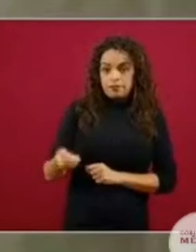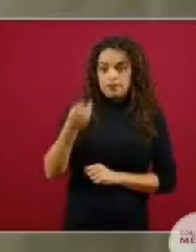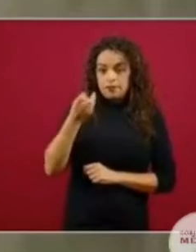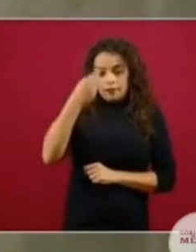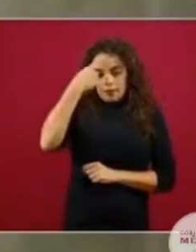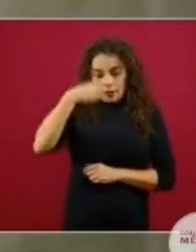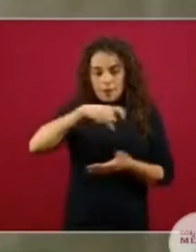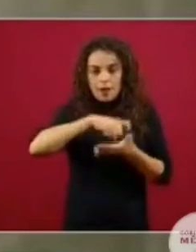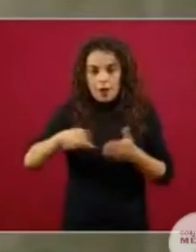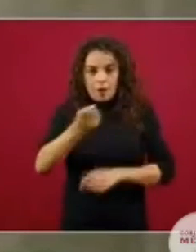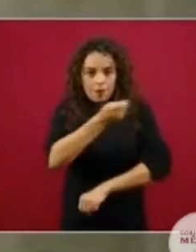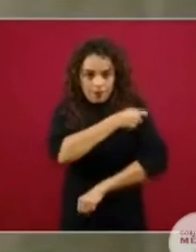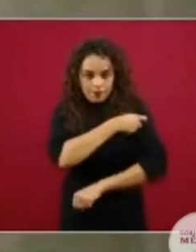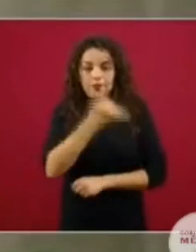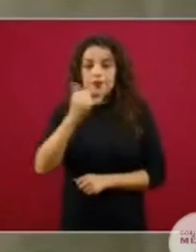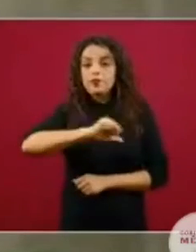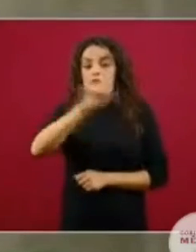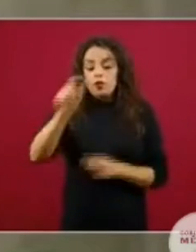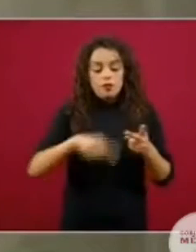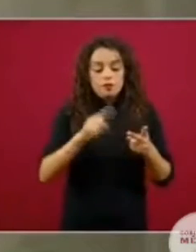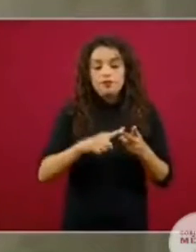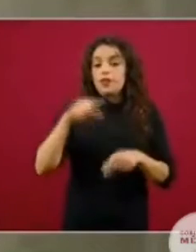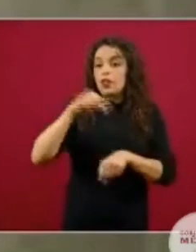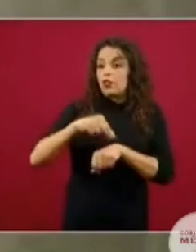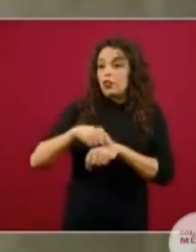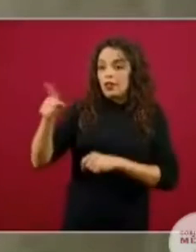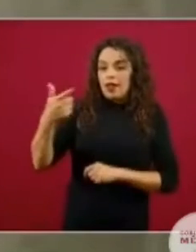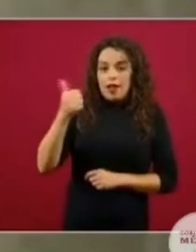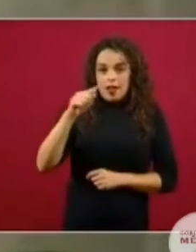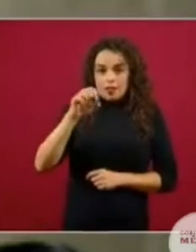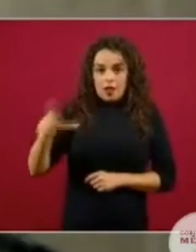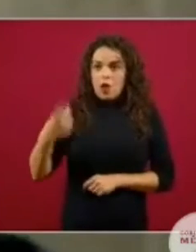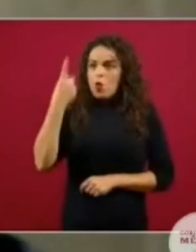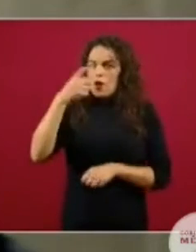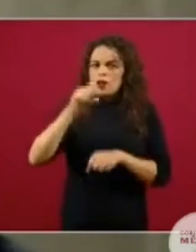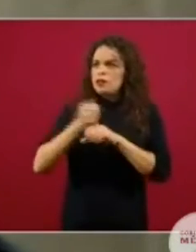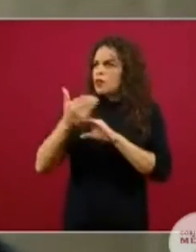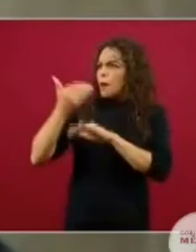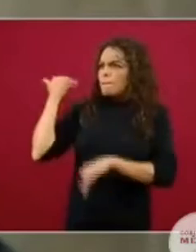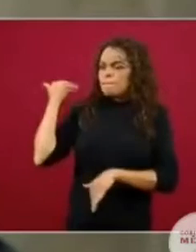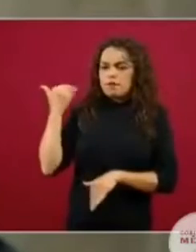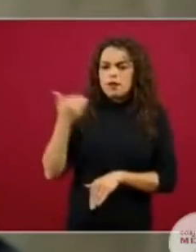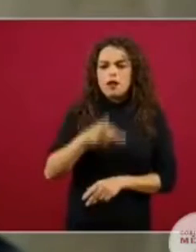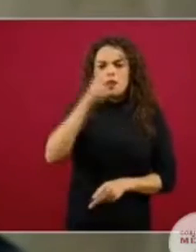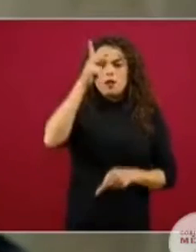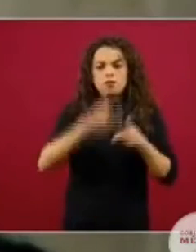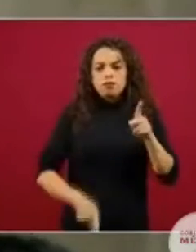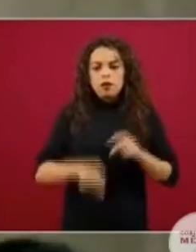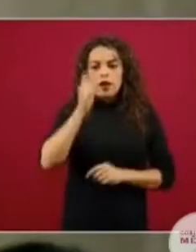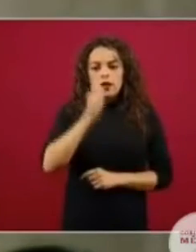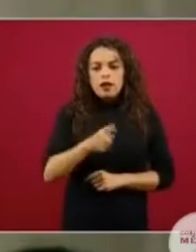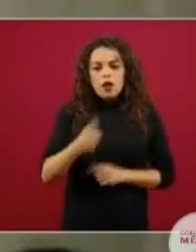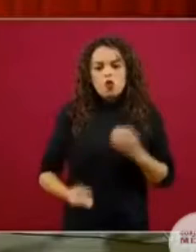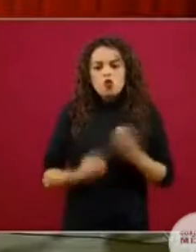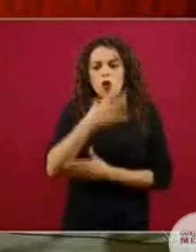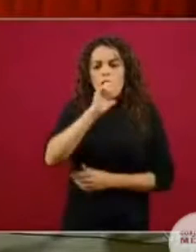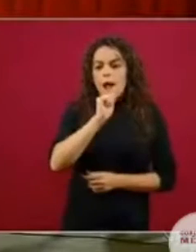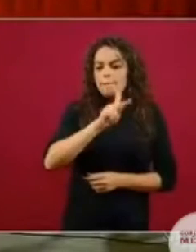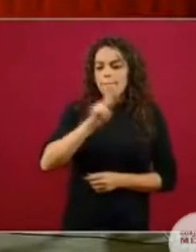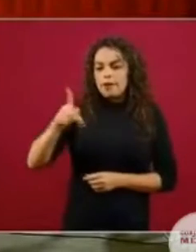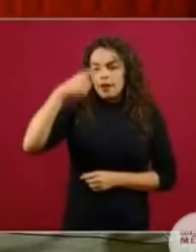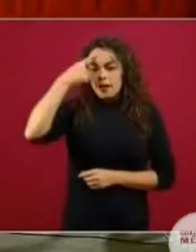para el doctor gatell la semana pasada quedó pendiente si nos podía dar punto de vista de esta app que se desarrolla para los